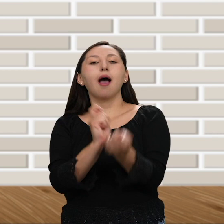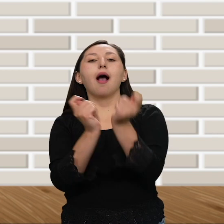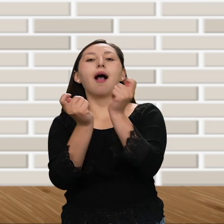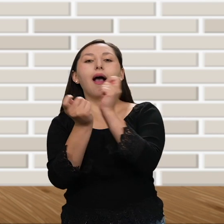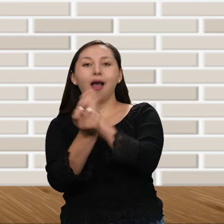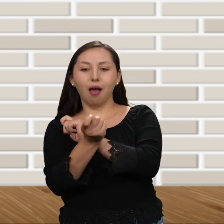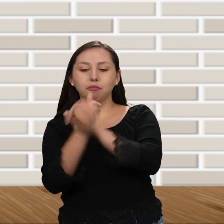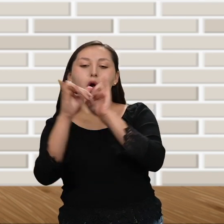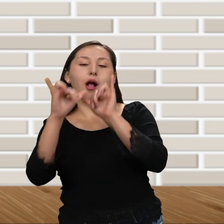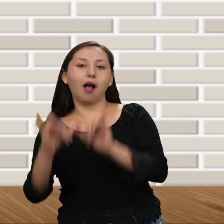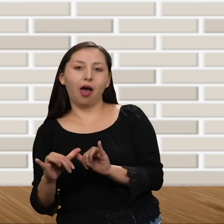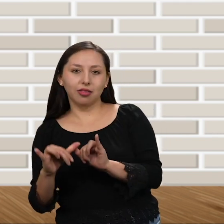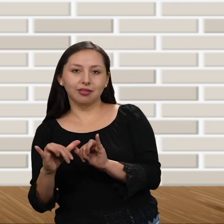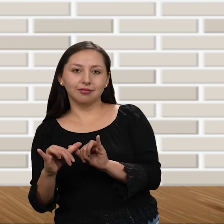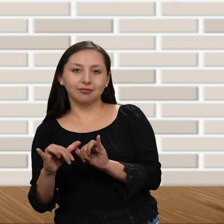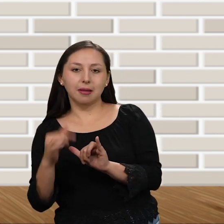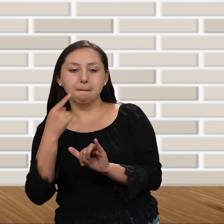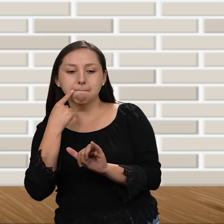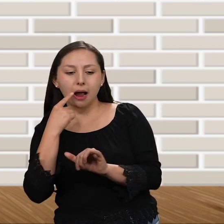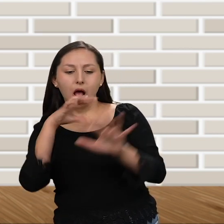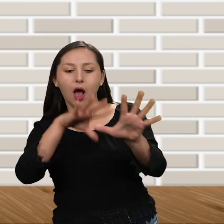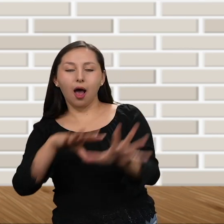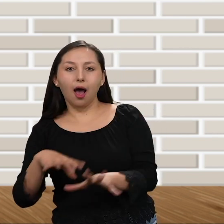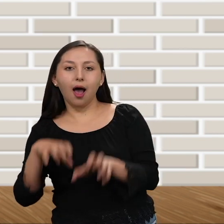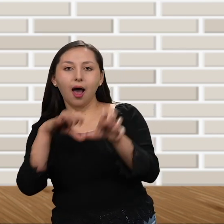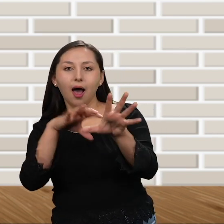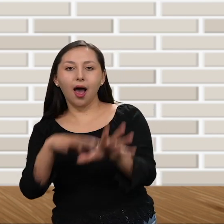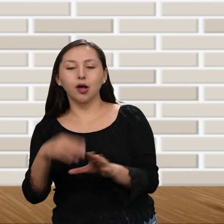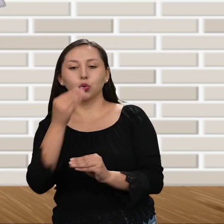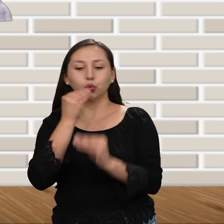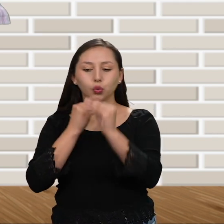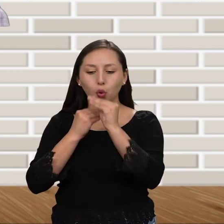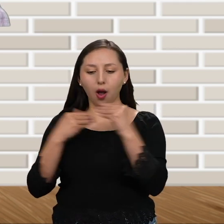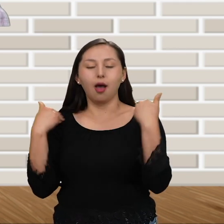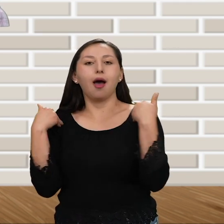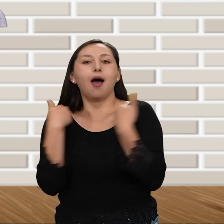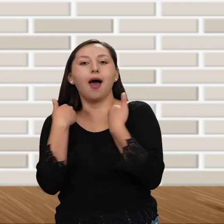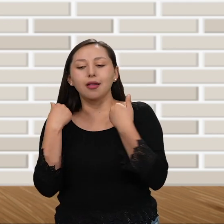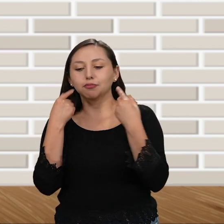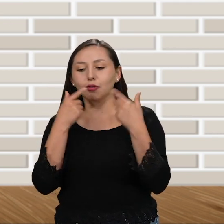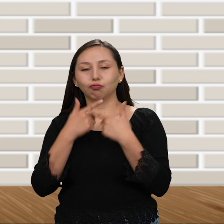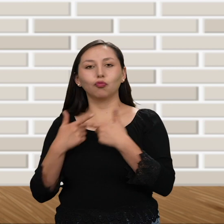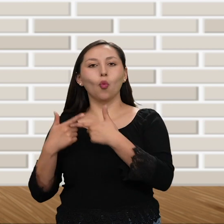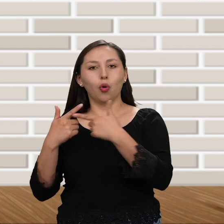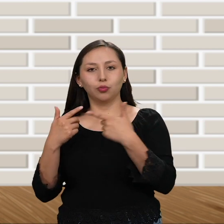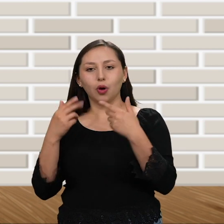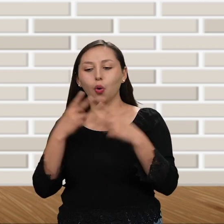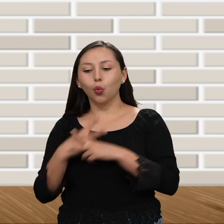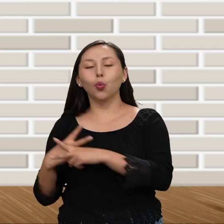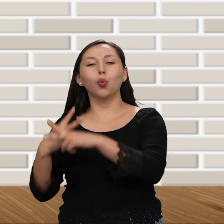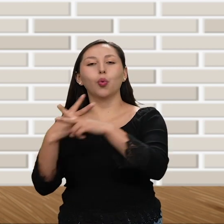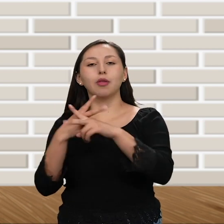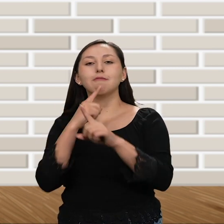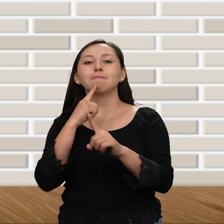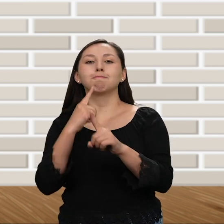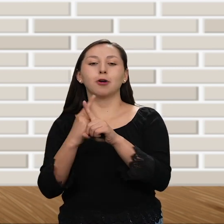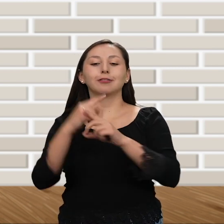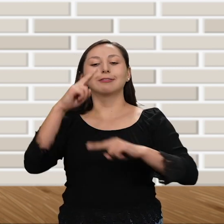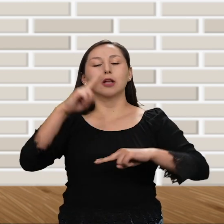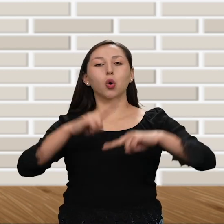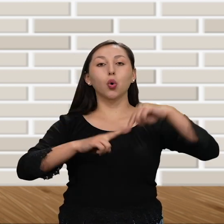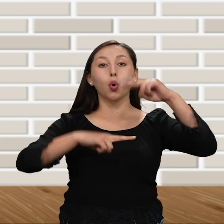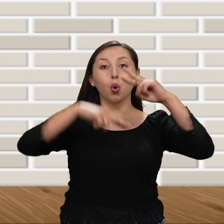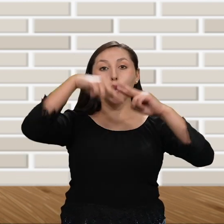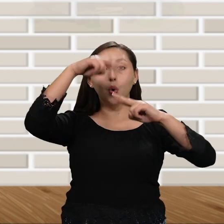de animales. Con esto pudieron sustentar a poblaciones cada vez más grandes, viendo necesario construir viviendas